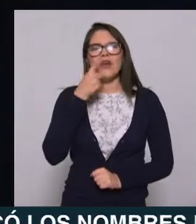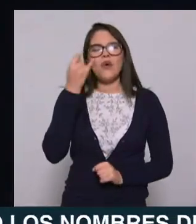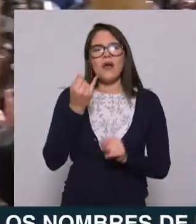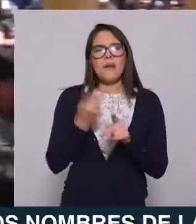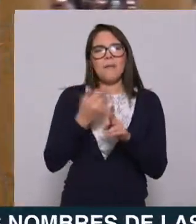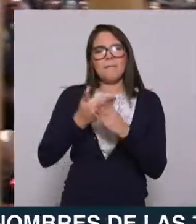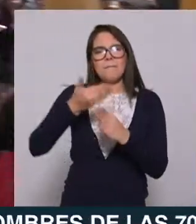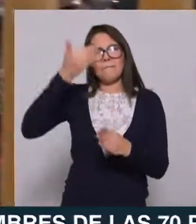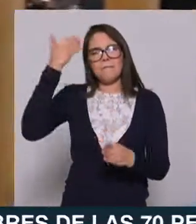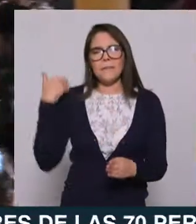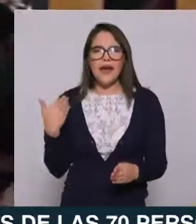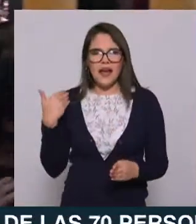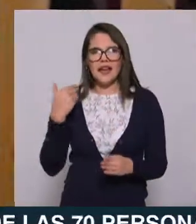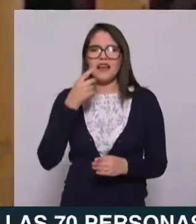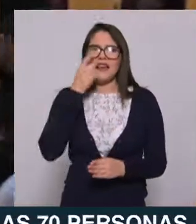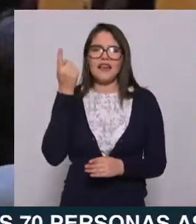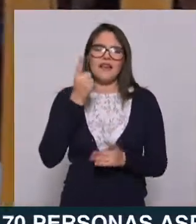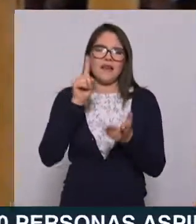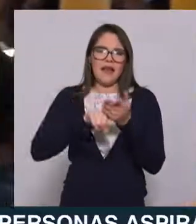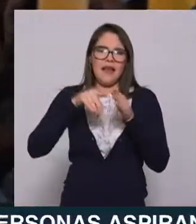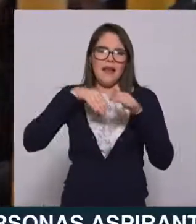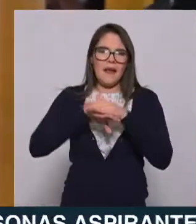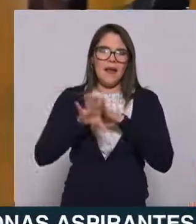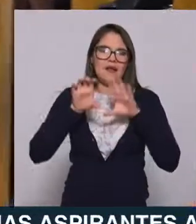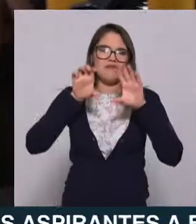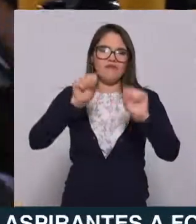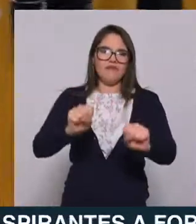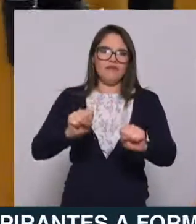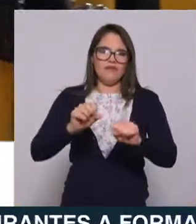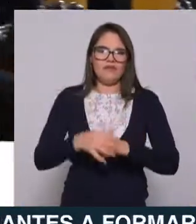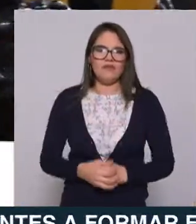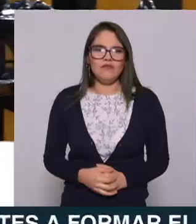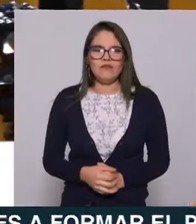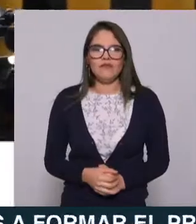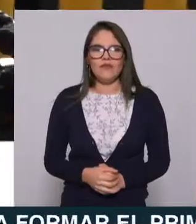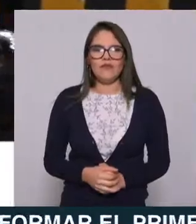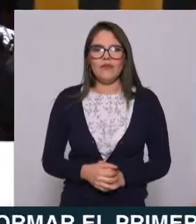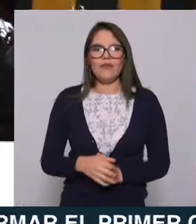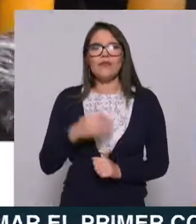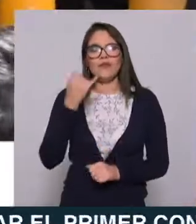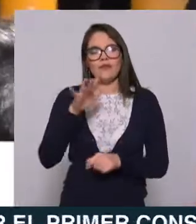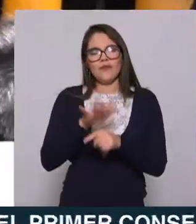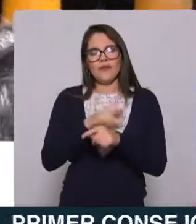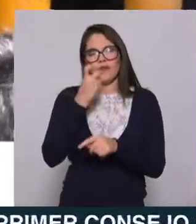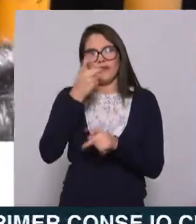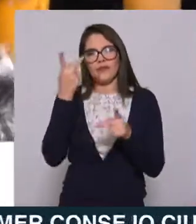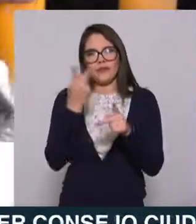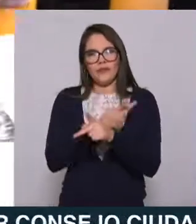en posesión de objetos tomados del interior de la preparatoria número 9 en la alcaldía Gustavo A. Madero.